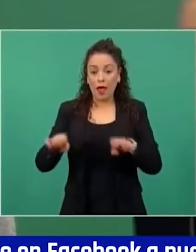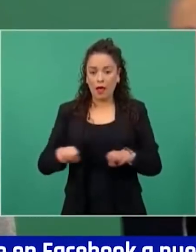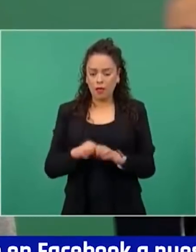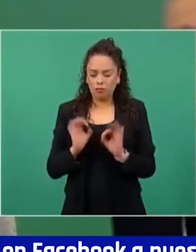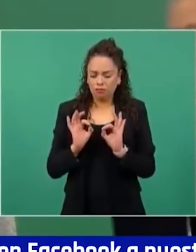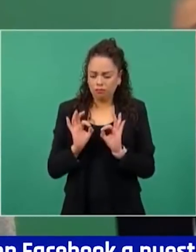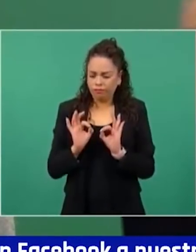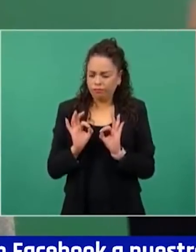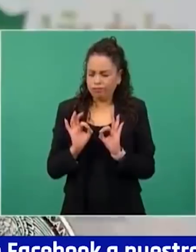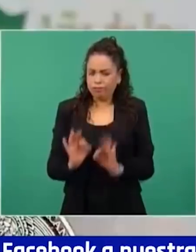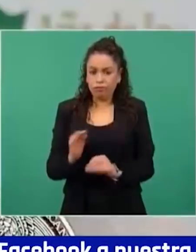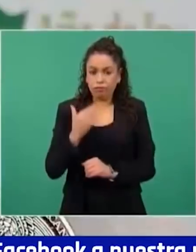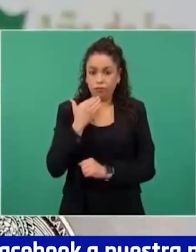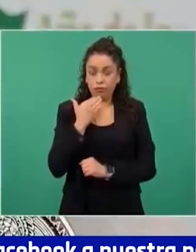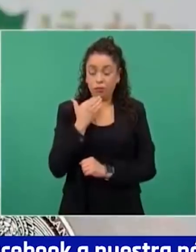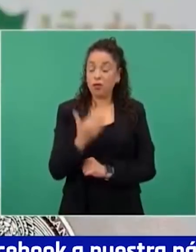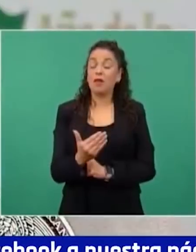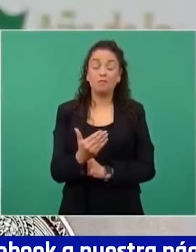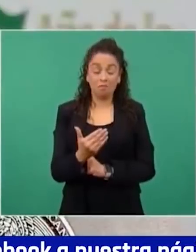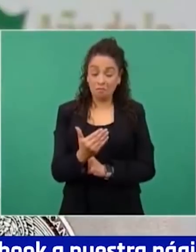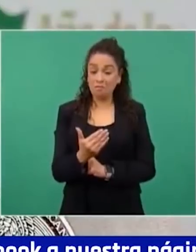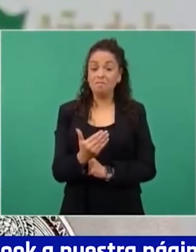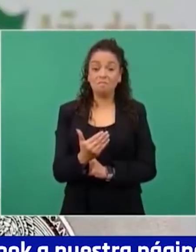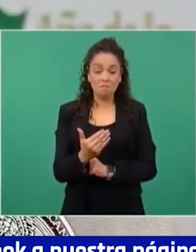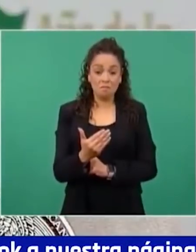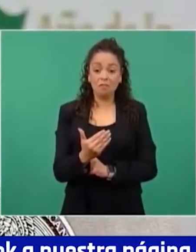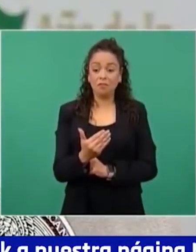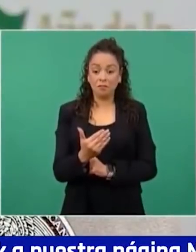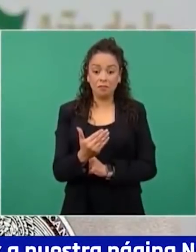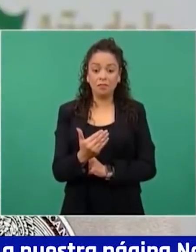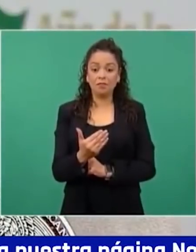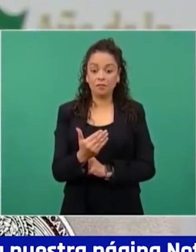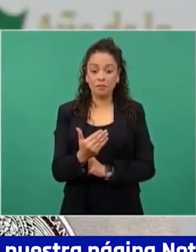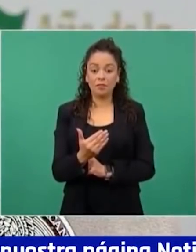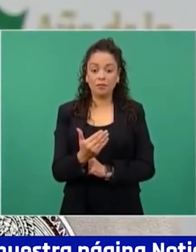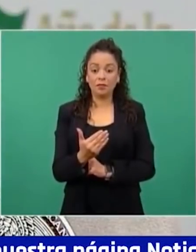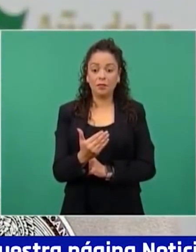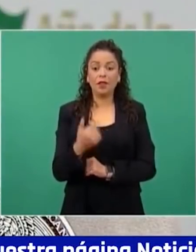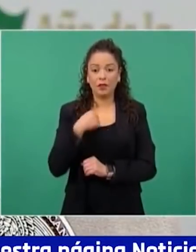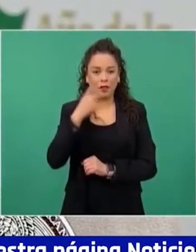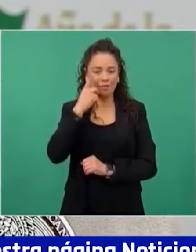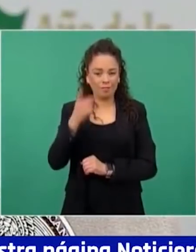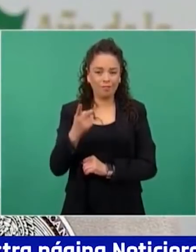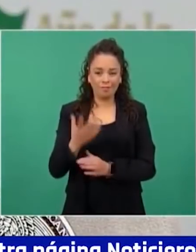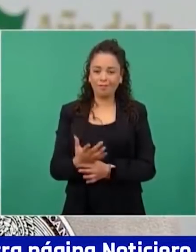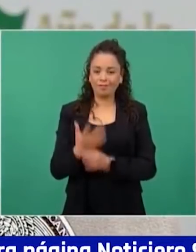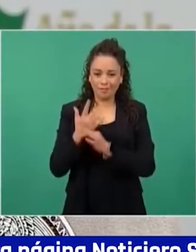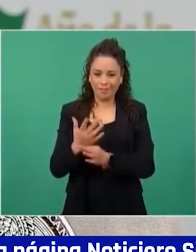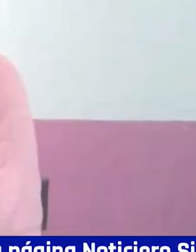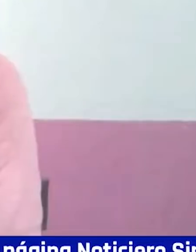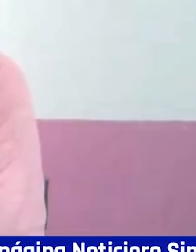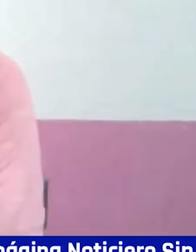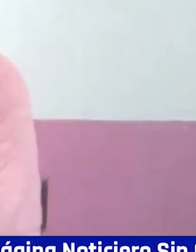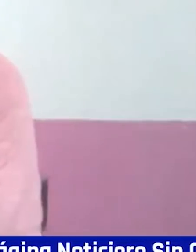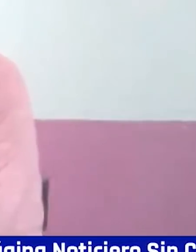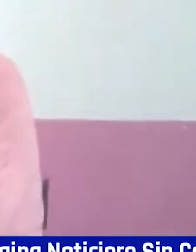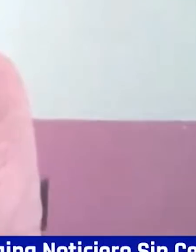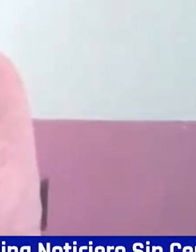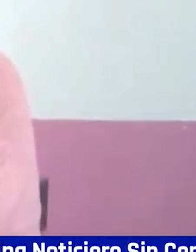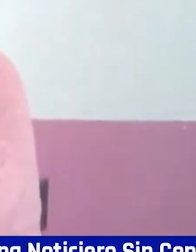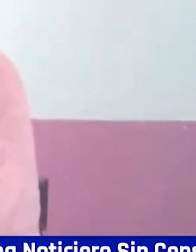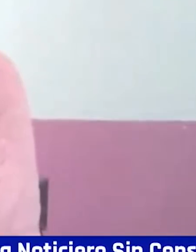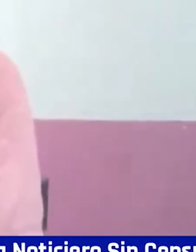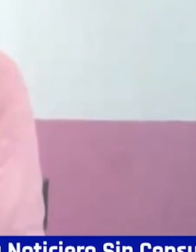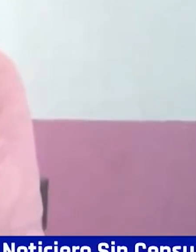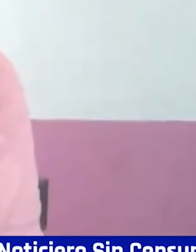no decir que básicamente la traición, el desentendimiento del proyecto de nación que había planteado el presidente Andrés Manuel López Obrador con el